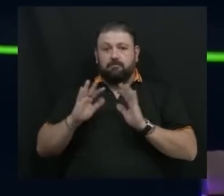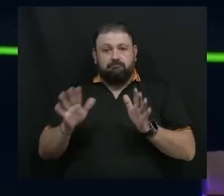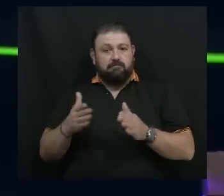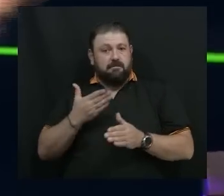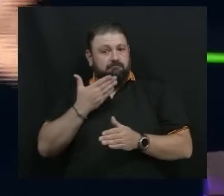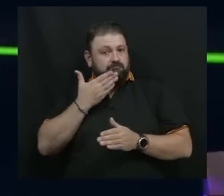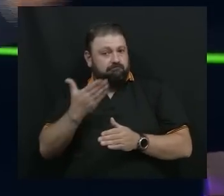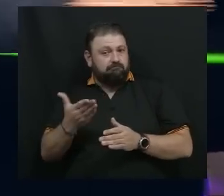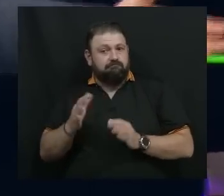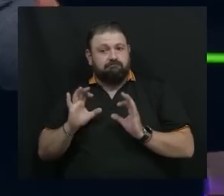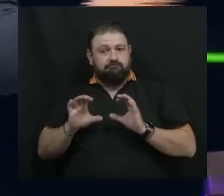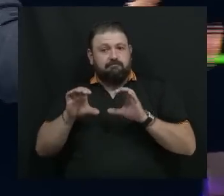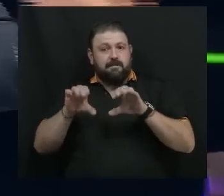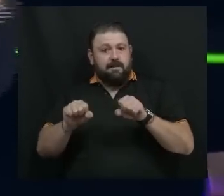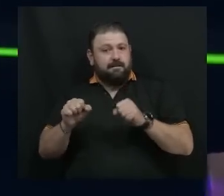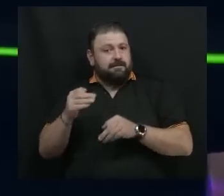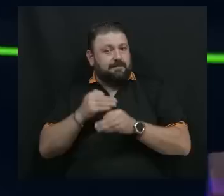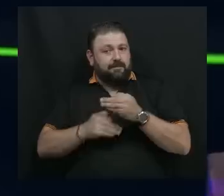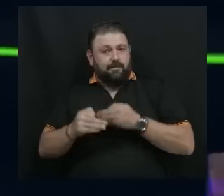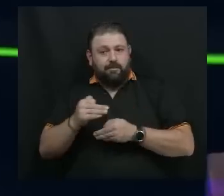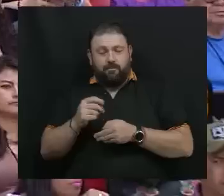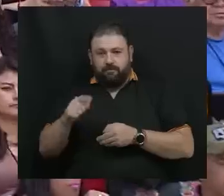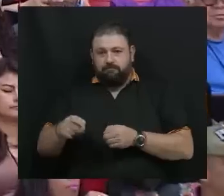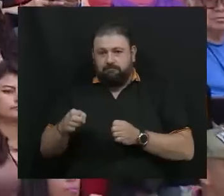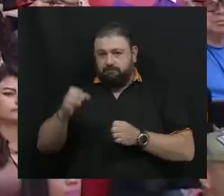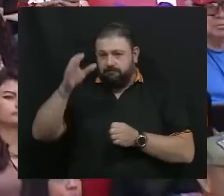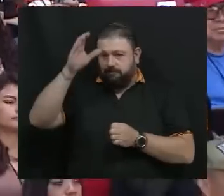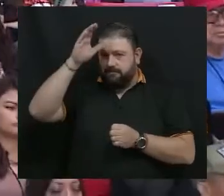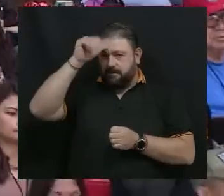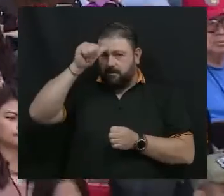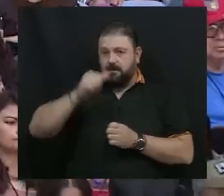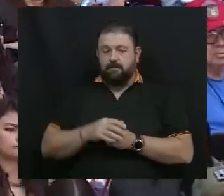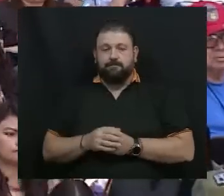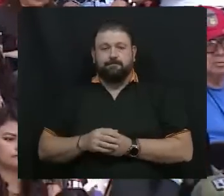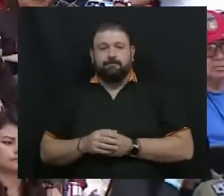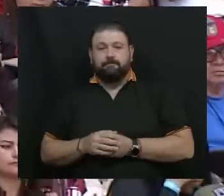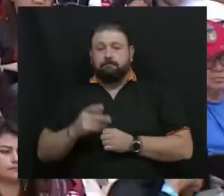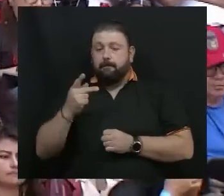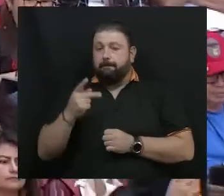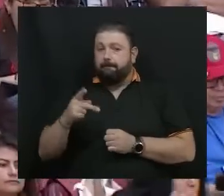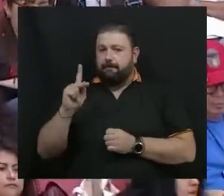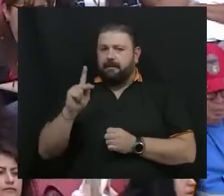cubrir muchas cosas urgentes. ¿Están de acuerdo? ¿Sí? Ok. Pero,